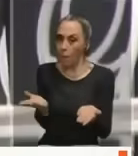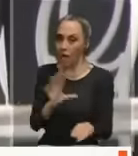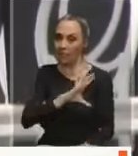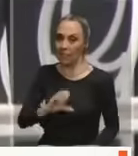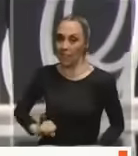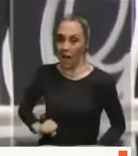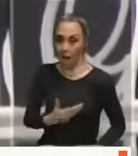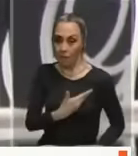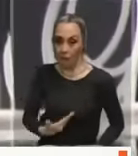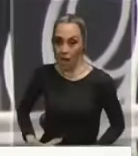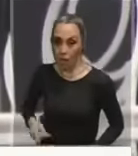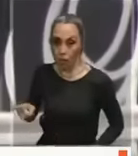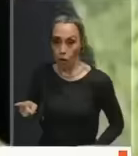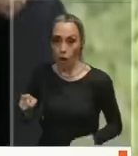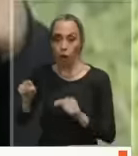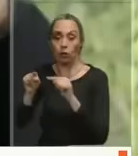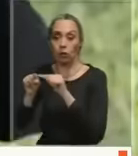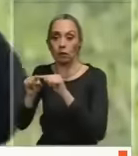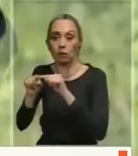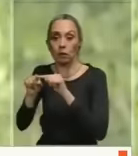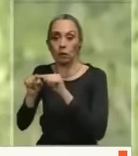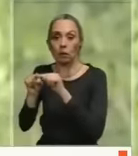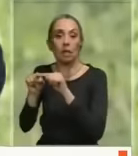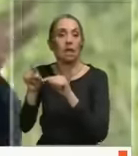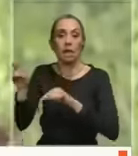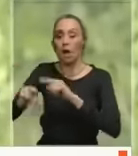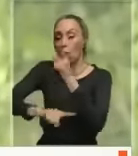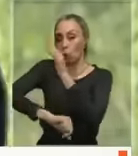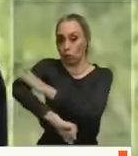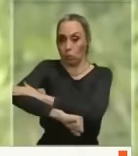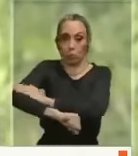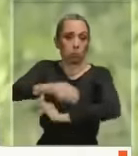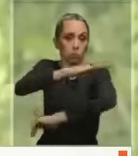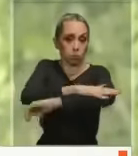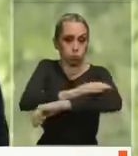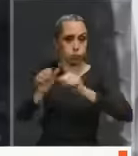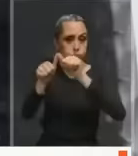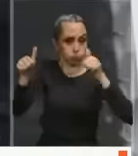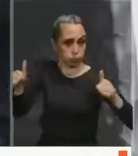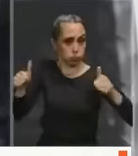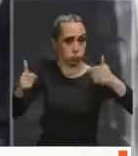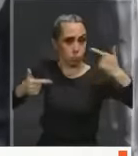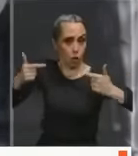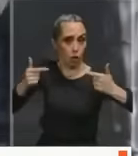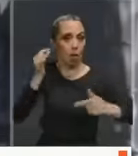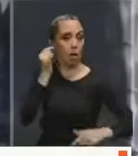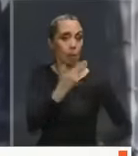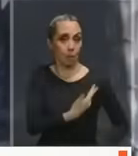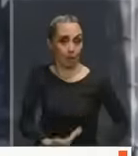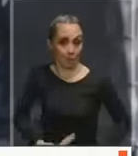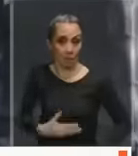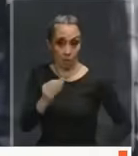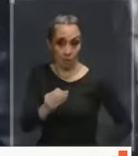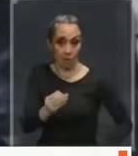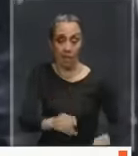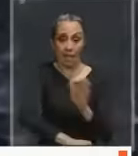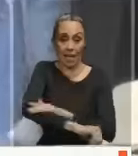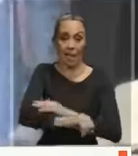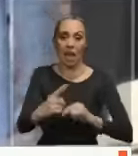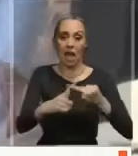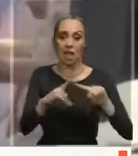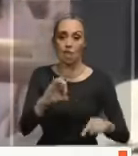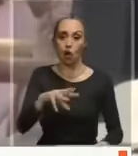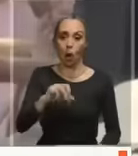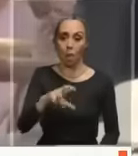Salvador, se encuentra al otro lado del espectro político. Pero, pese a eso, la mandataria de izquierda Xiomara Castro lleva